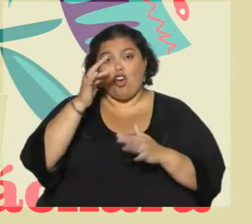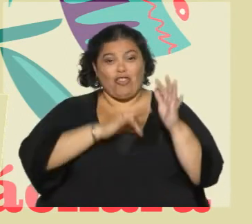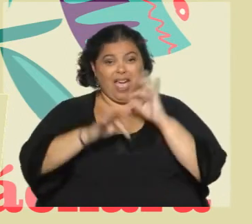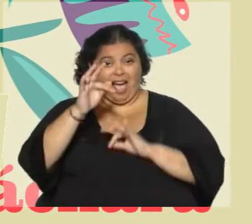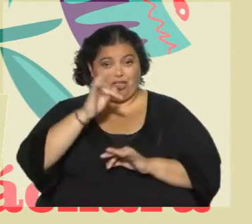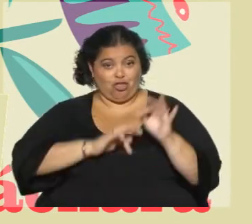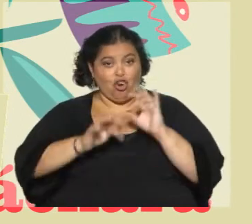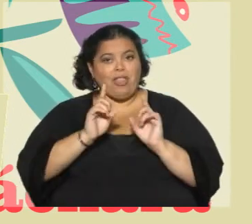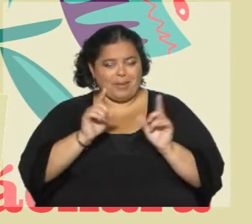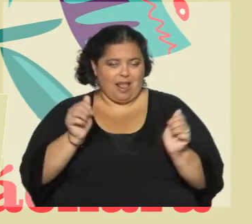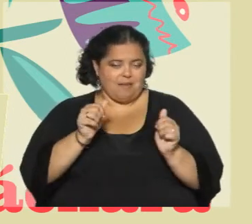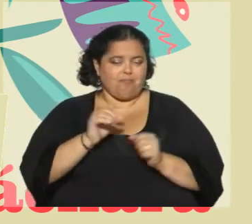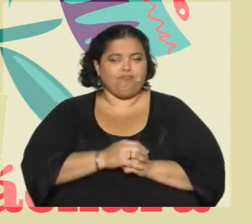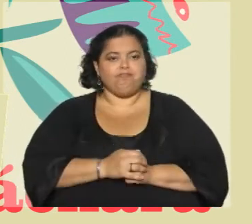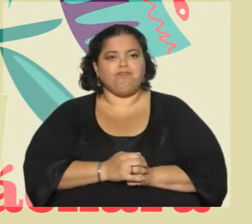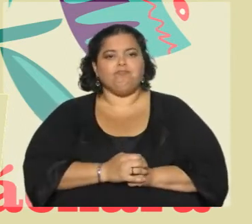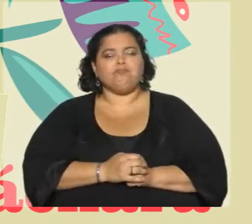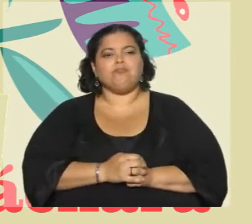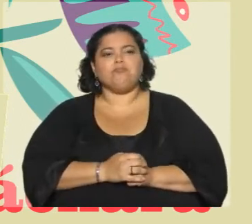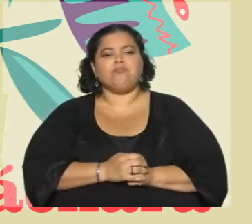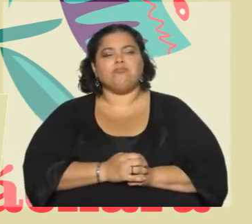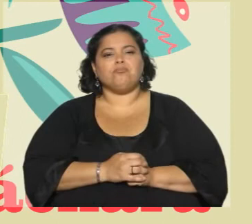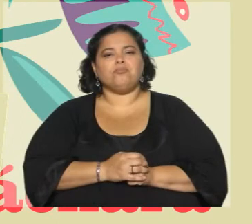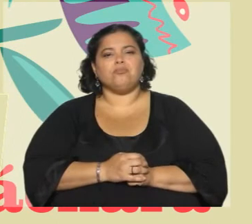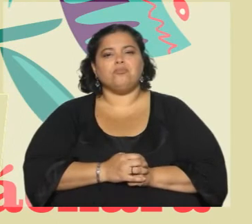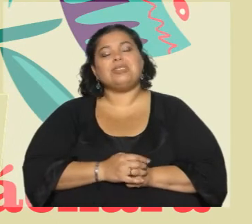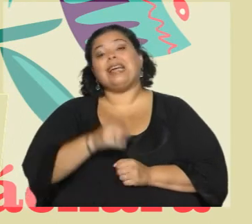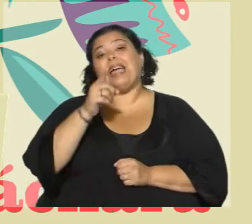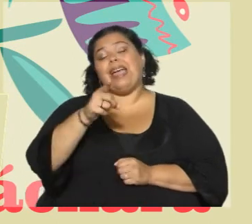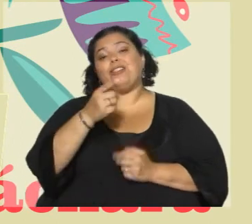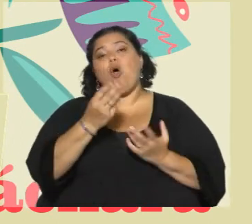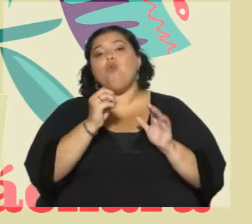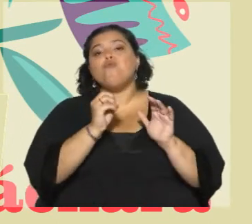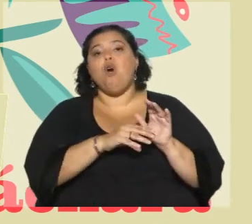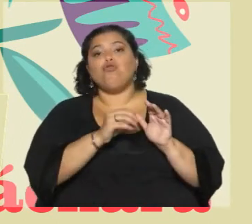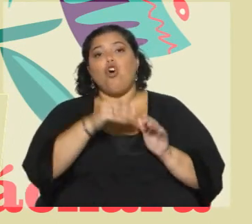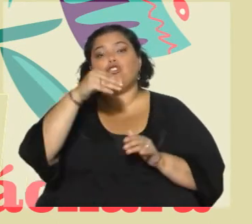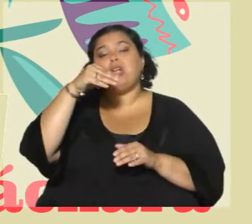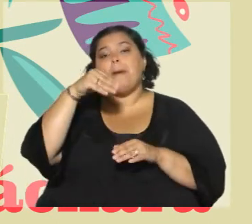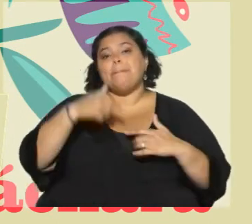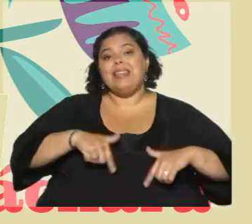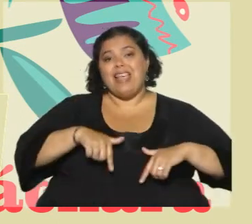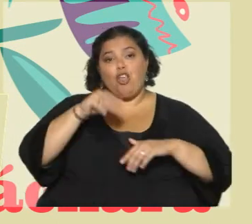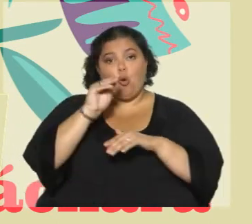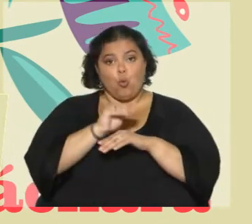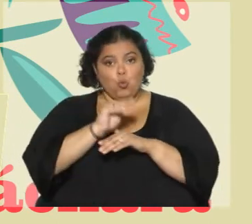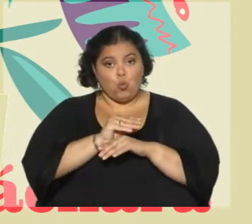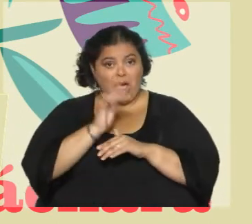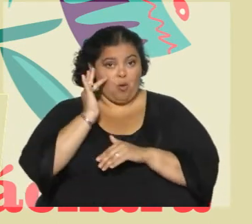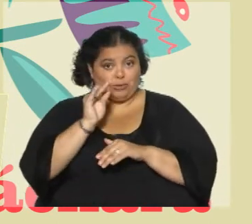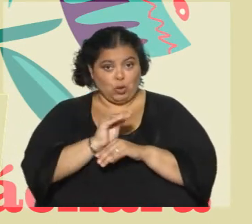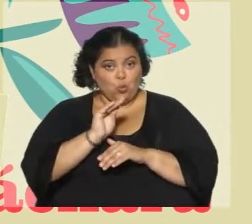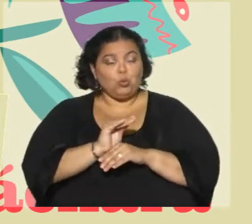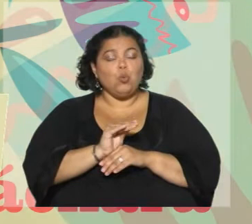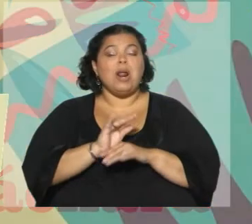el espectáculo seleccionado por los fondos y para ser exactos y si participamos ahí yo tuve varios intentos de con